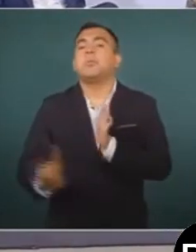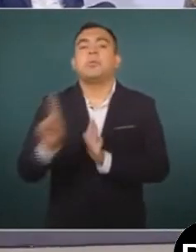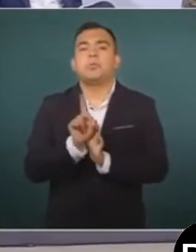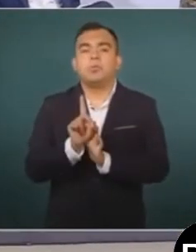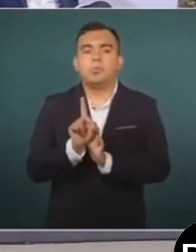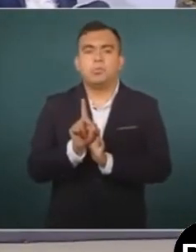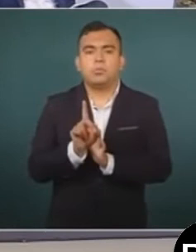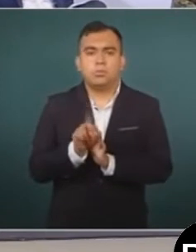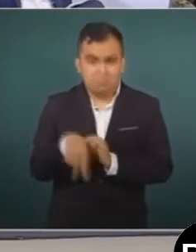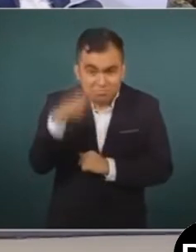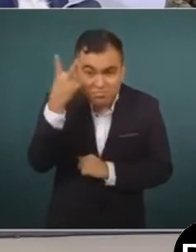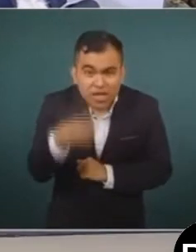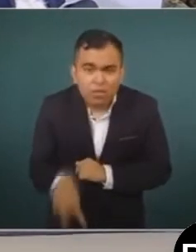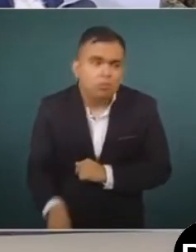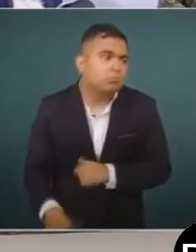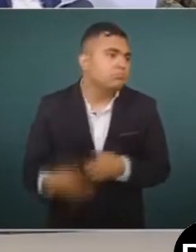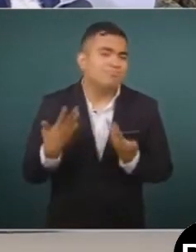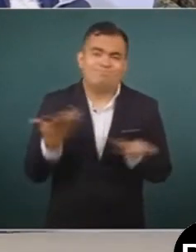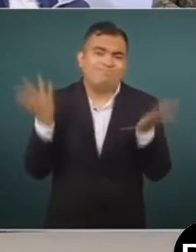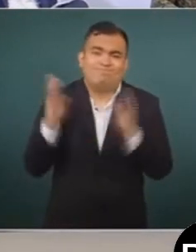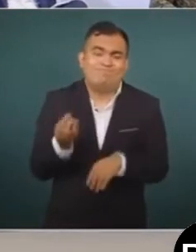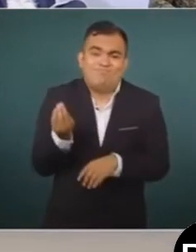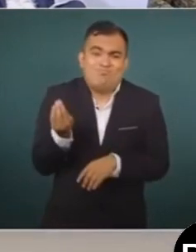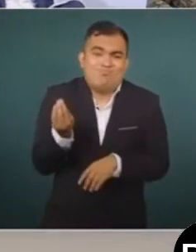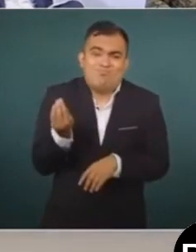¿Cuánto daño le hicieron al país con eso?